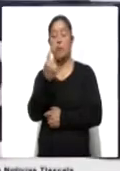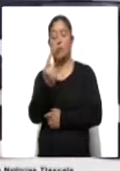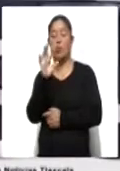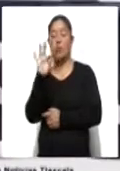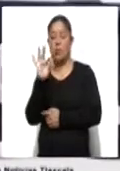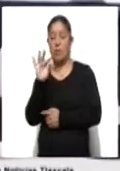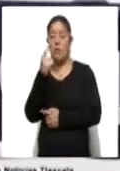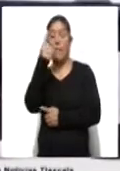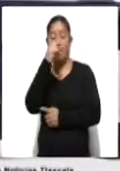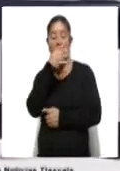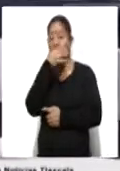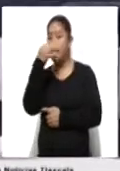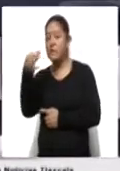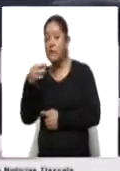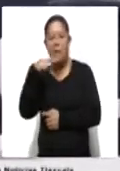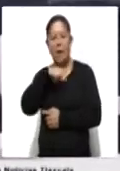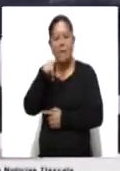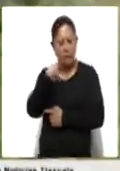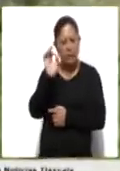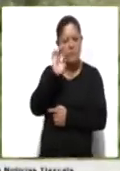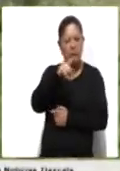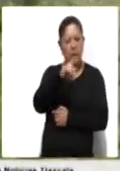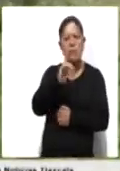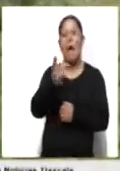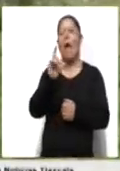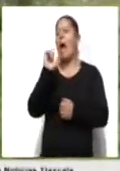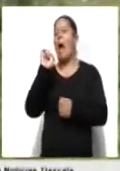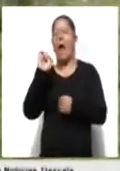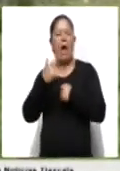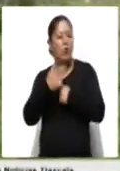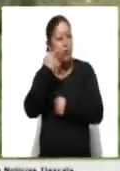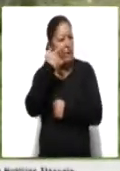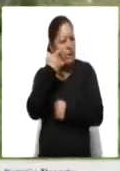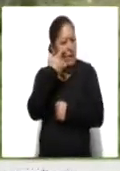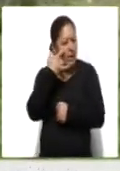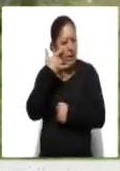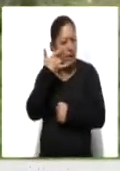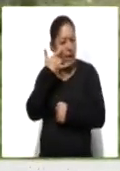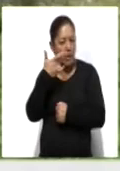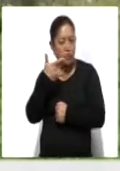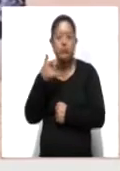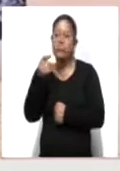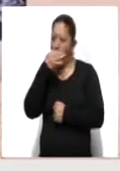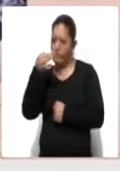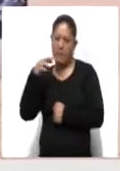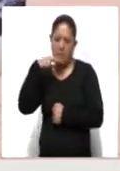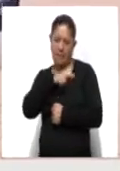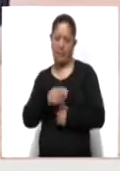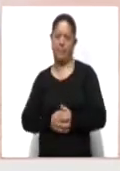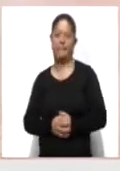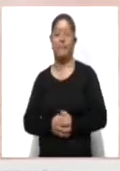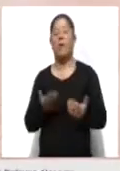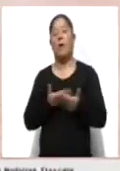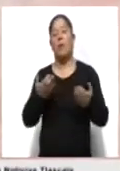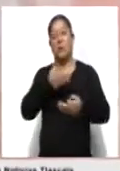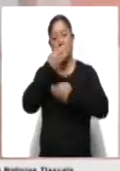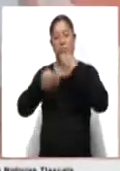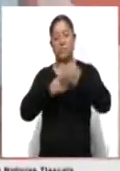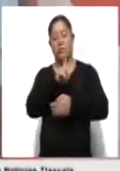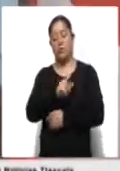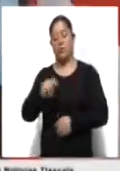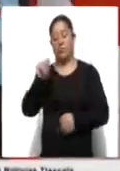246-46-17140, para reportar cualquier actividad sospechosa en los centros educativos. Para Ahora Noticias, Lorena Temolsin.